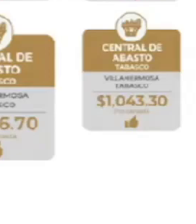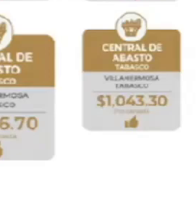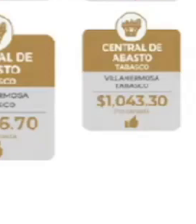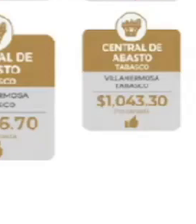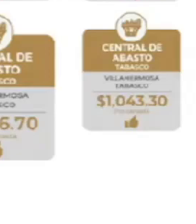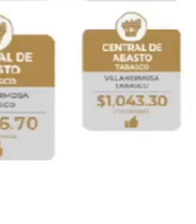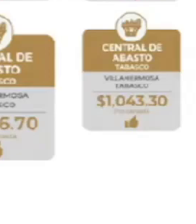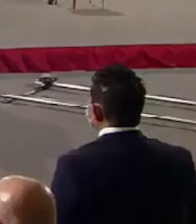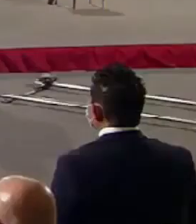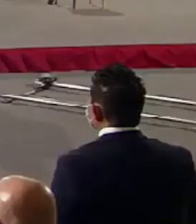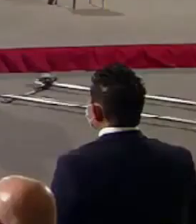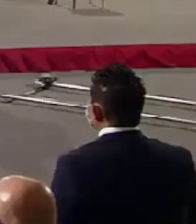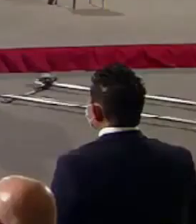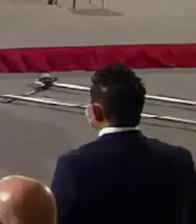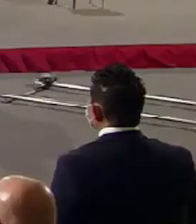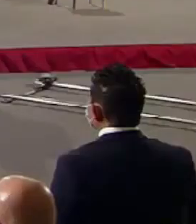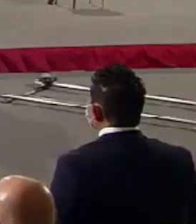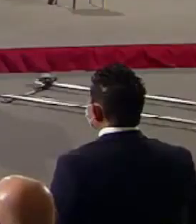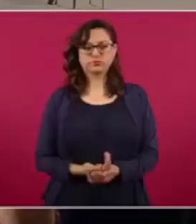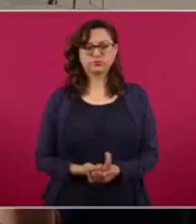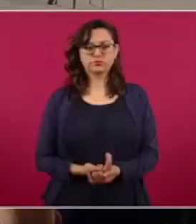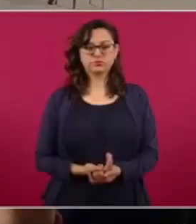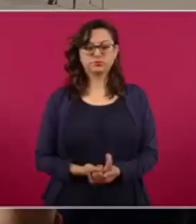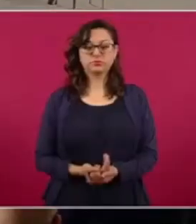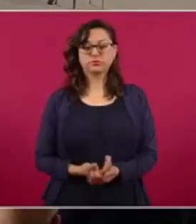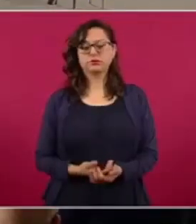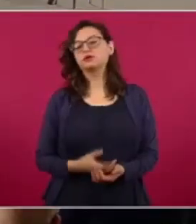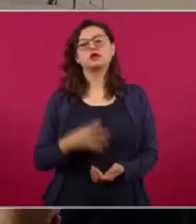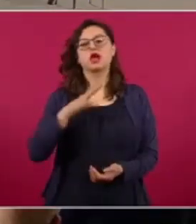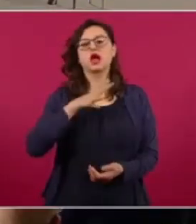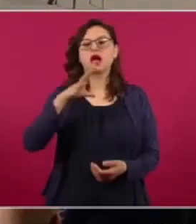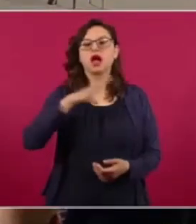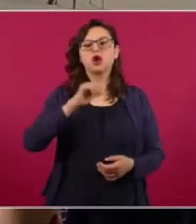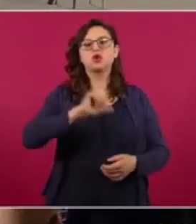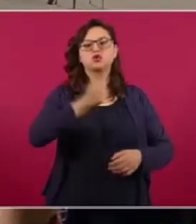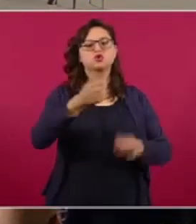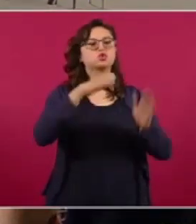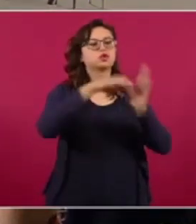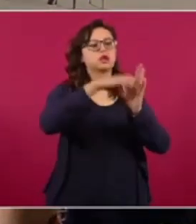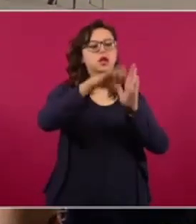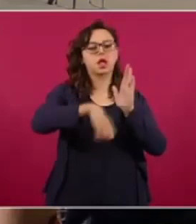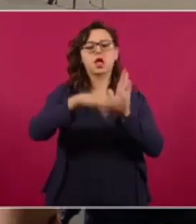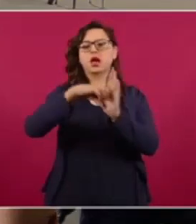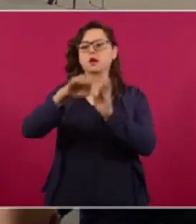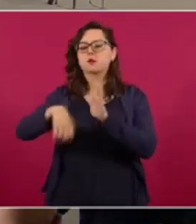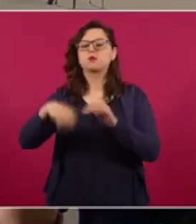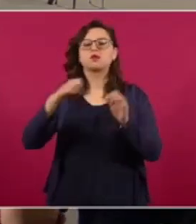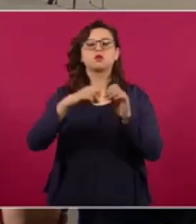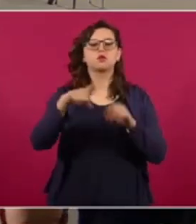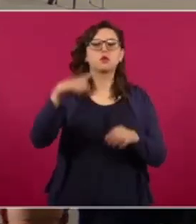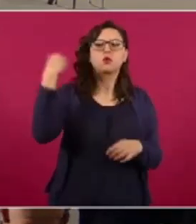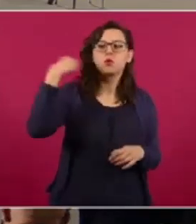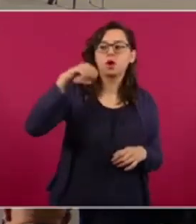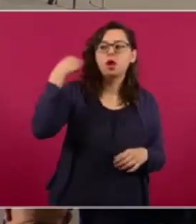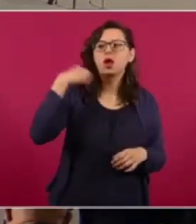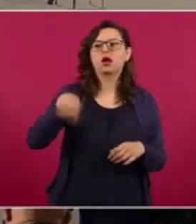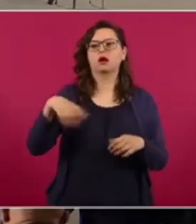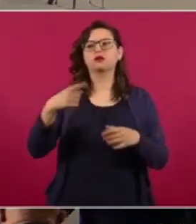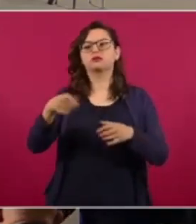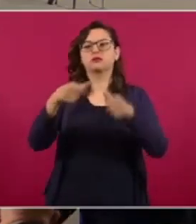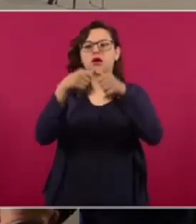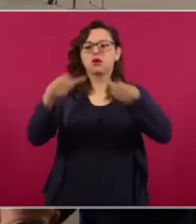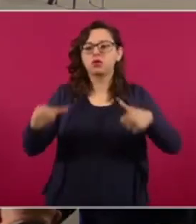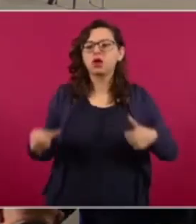en la misma plaza. Y tenemos ejemplos como Bodega Aurrerá en Oaxaca, en Santa Cruz, que lo